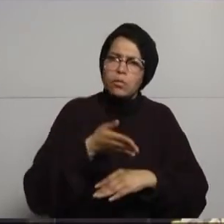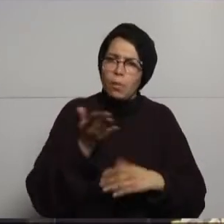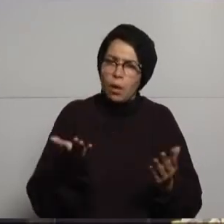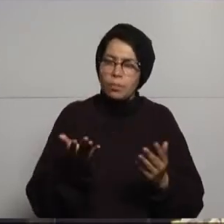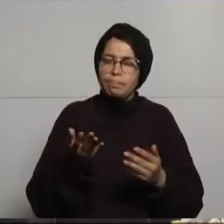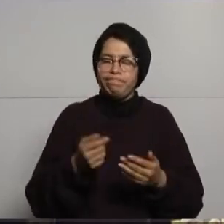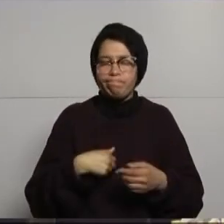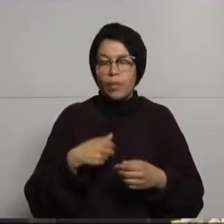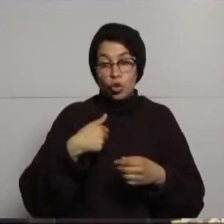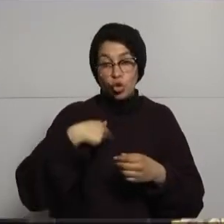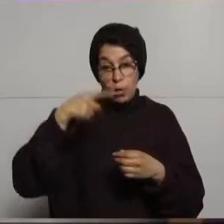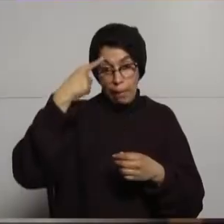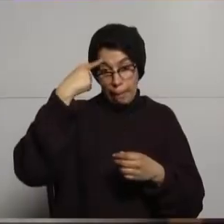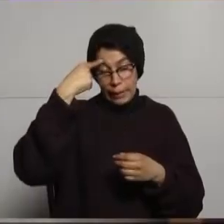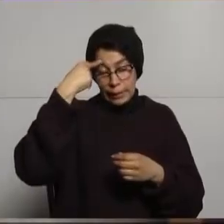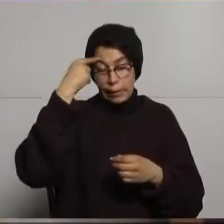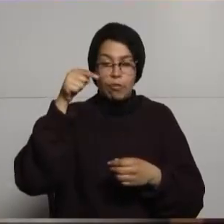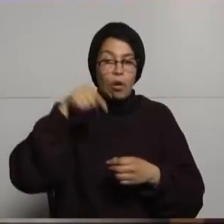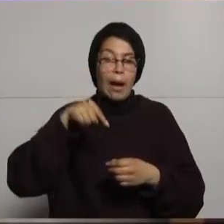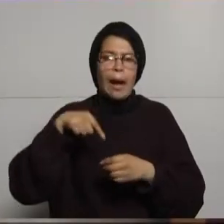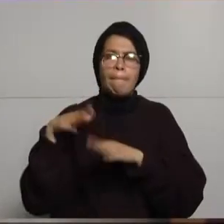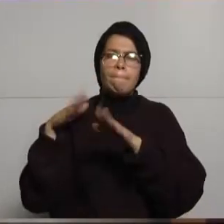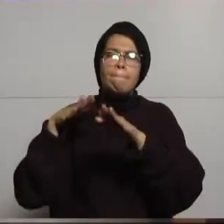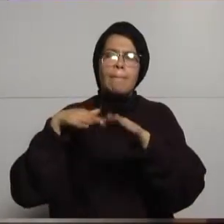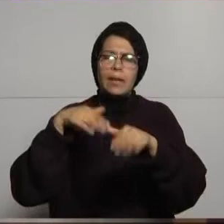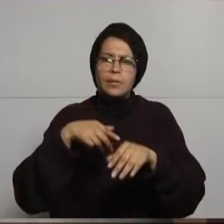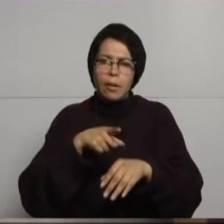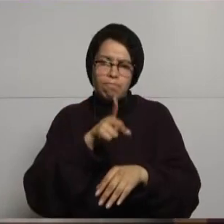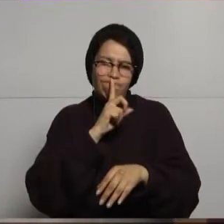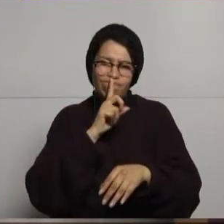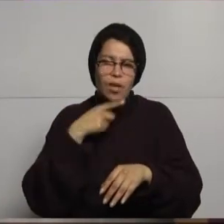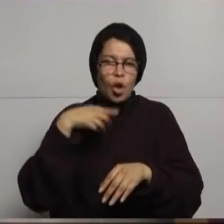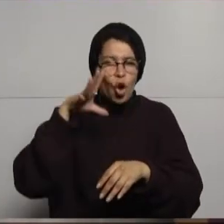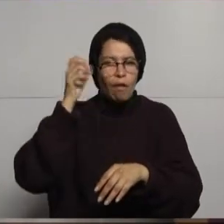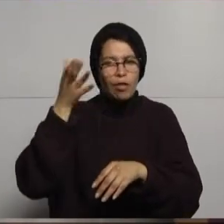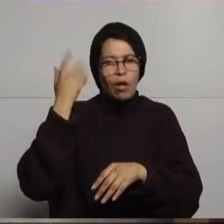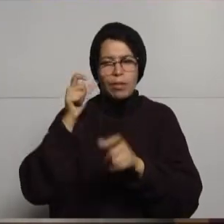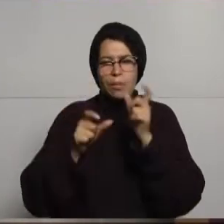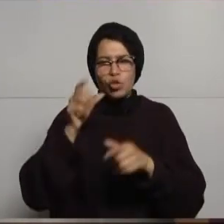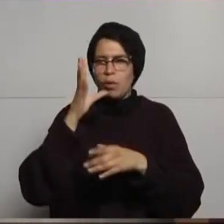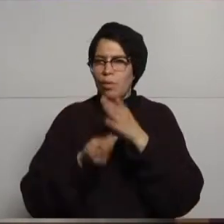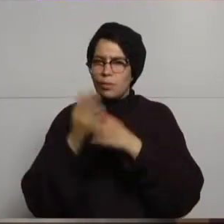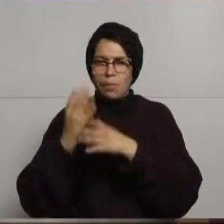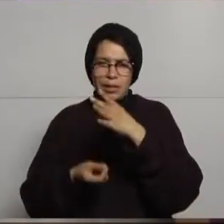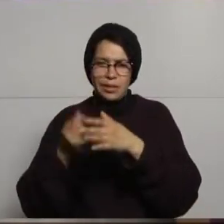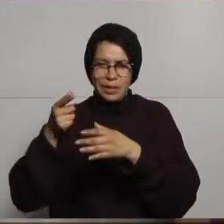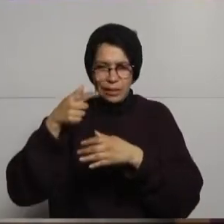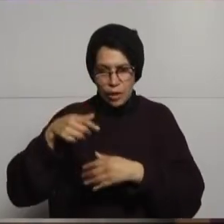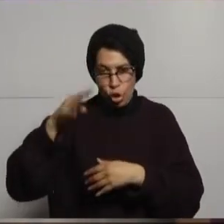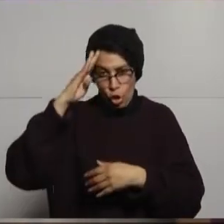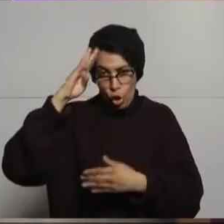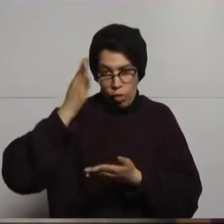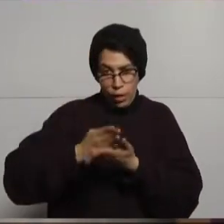protesta, en lo que fue la Marcha del Silencio en Uruguay y lo que fue este año, que no se podía marchar por 18 de julio,